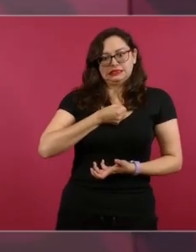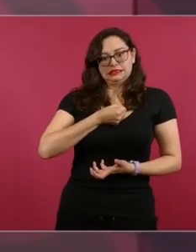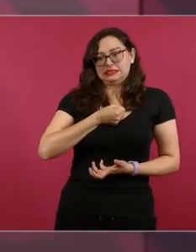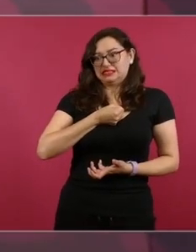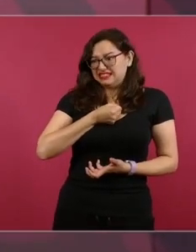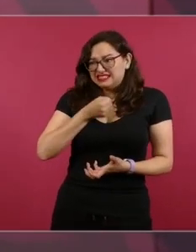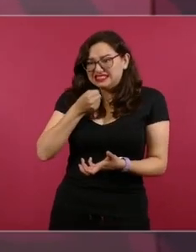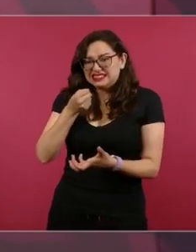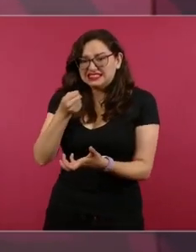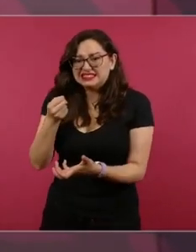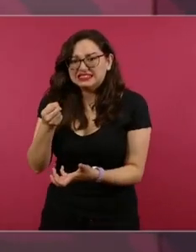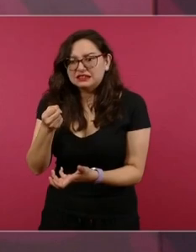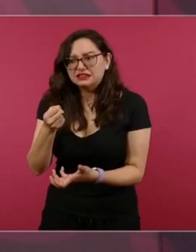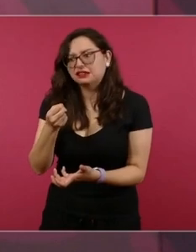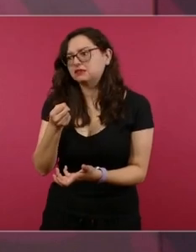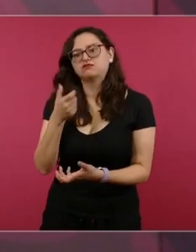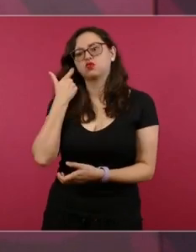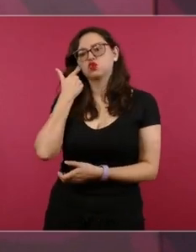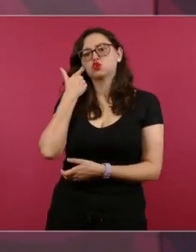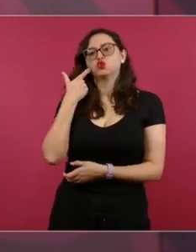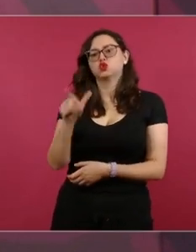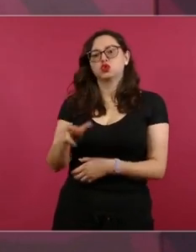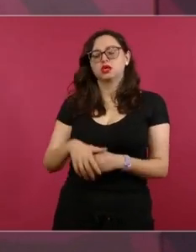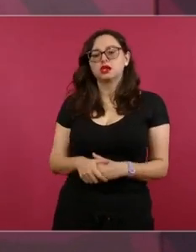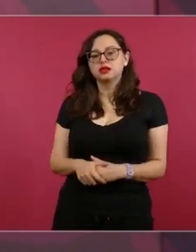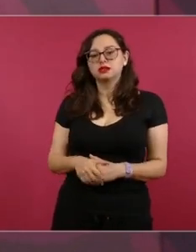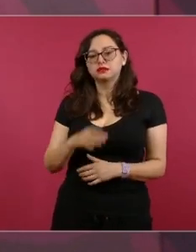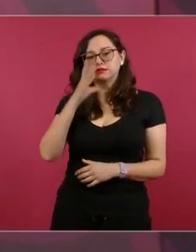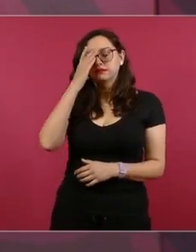quieren entregarlo